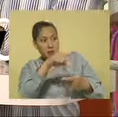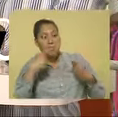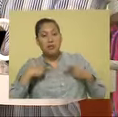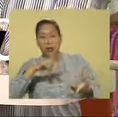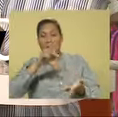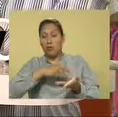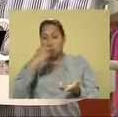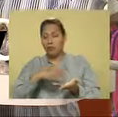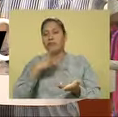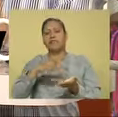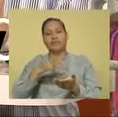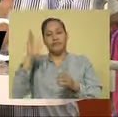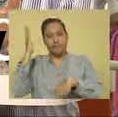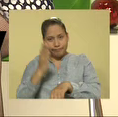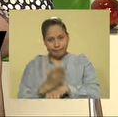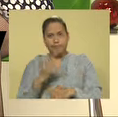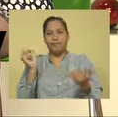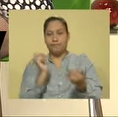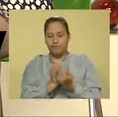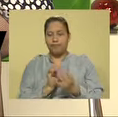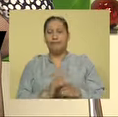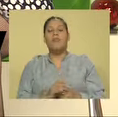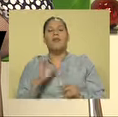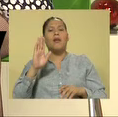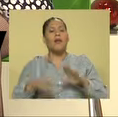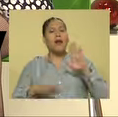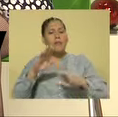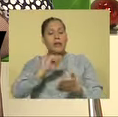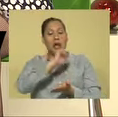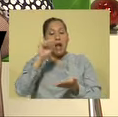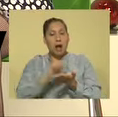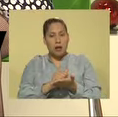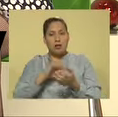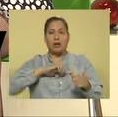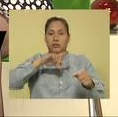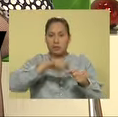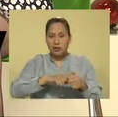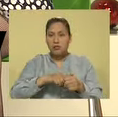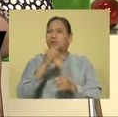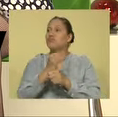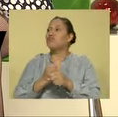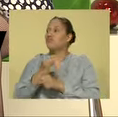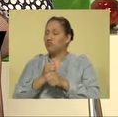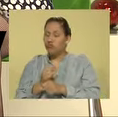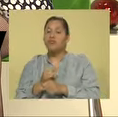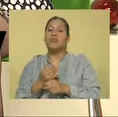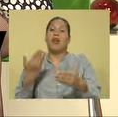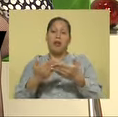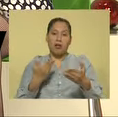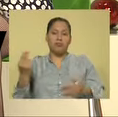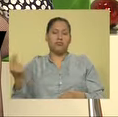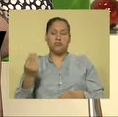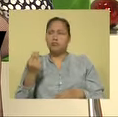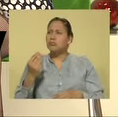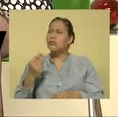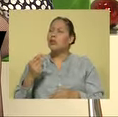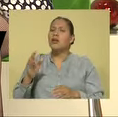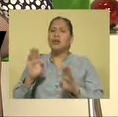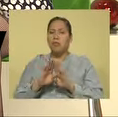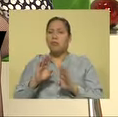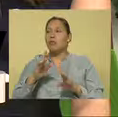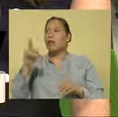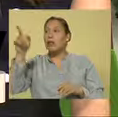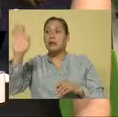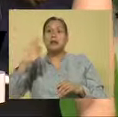en ocasiones eh se hacen se levantan actas especiales se inician especiales inician averiguaciones previas se otorga el